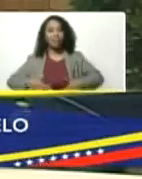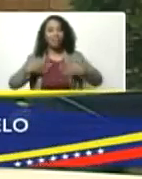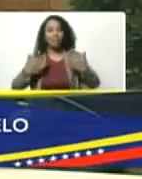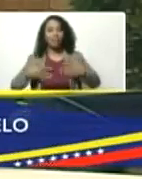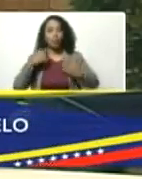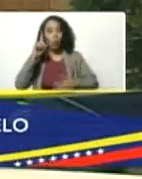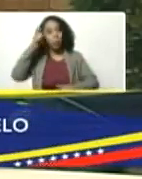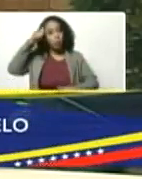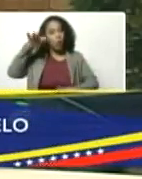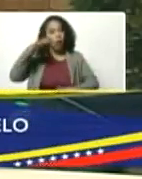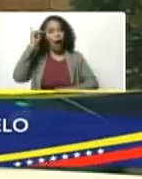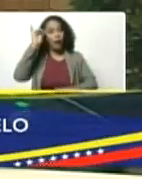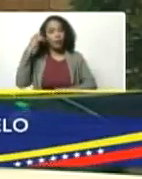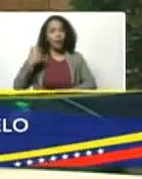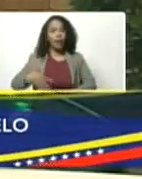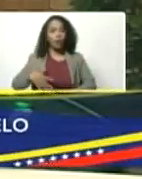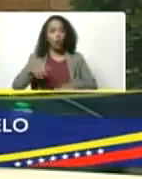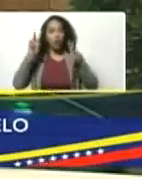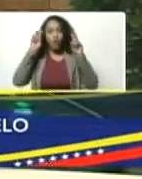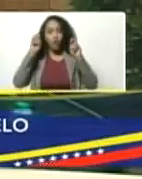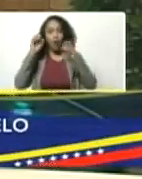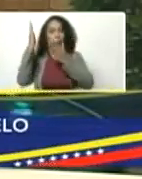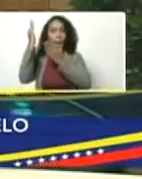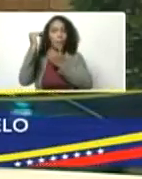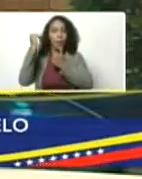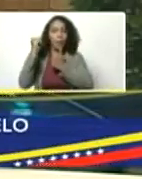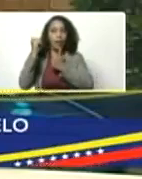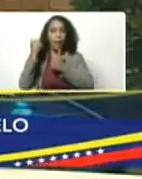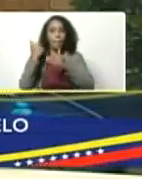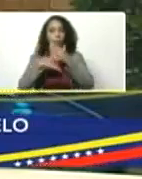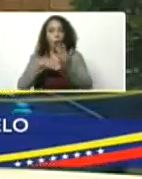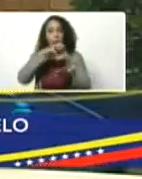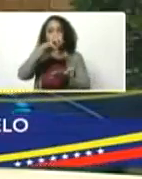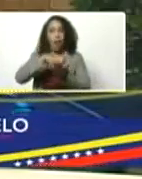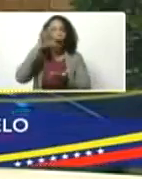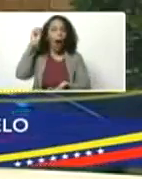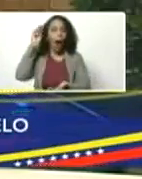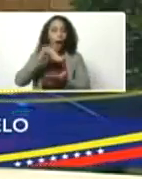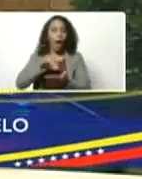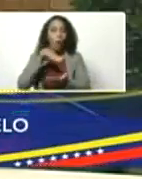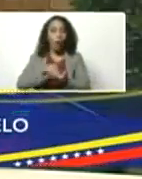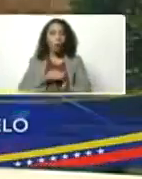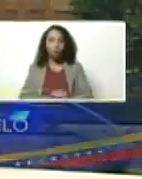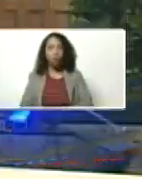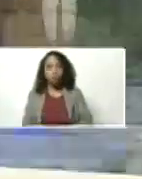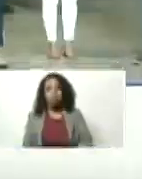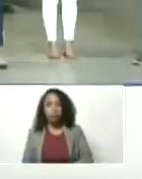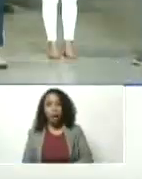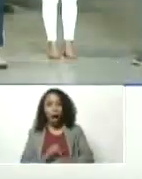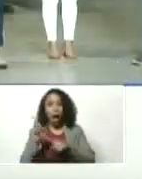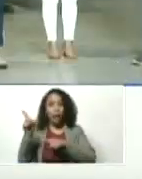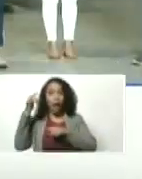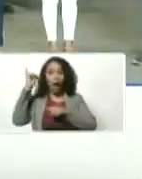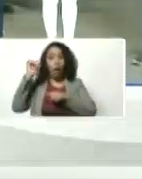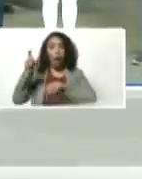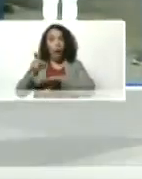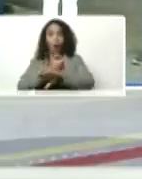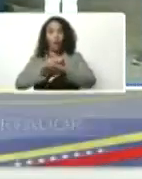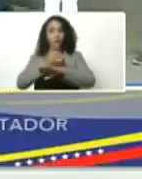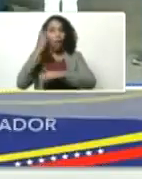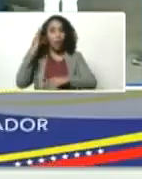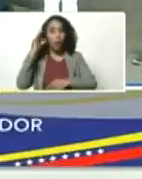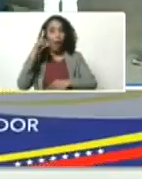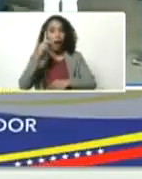de un pueblo que tiene derecho a una nueva esperanza. Vámonos al estado de Aragua. Allá está la gobernadora